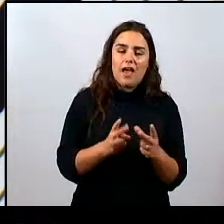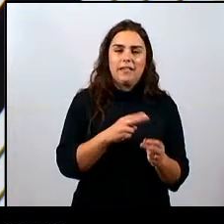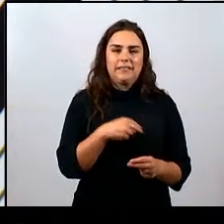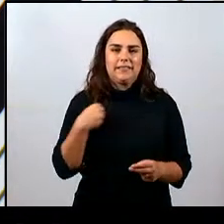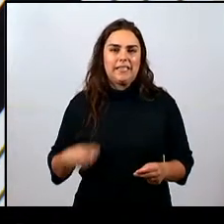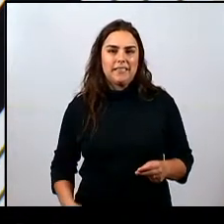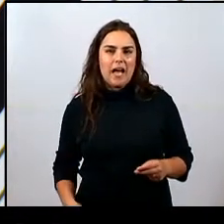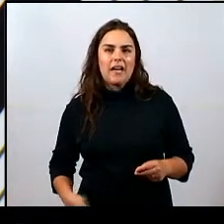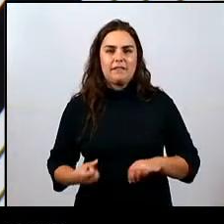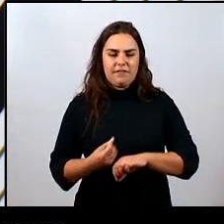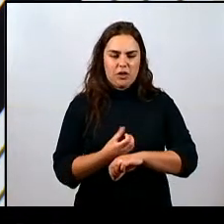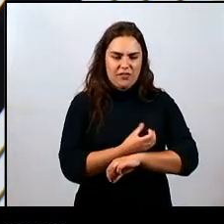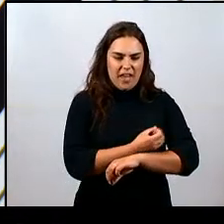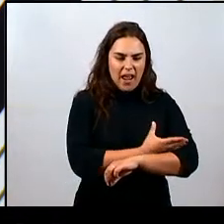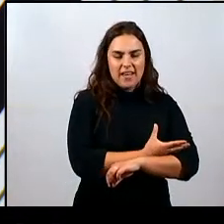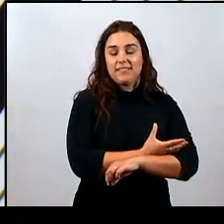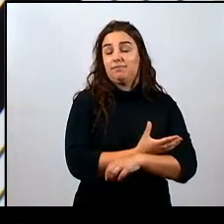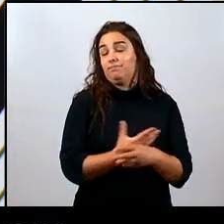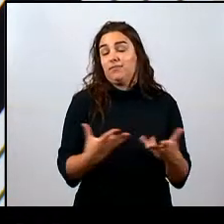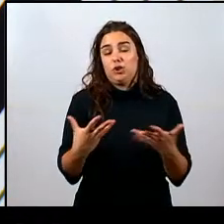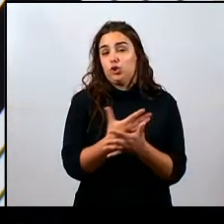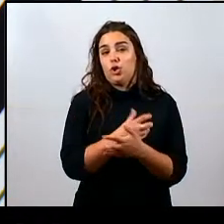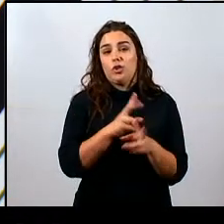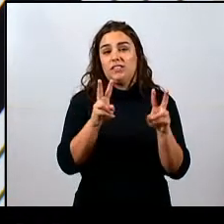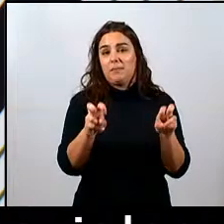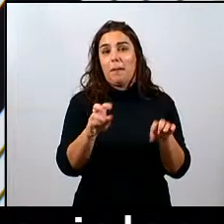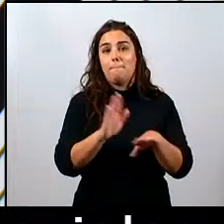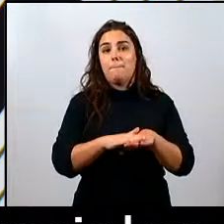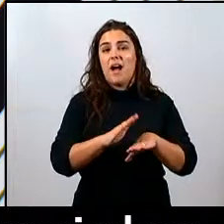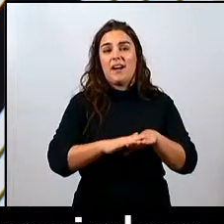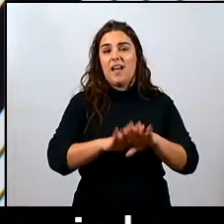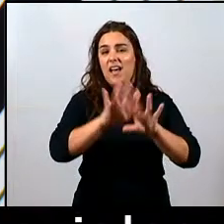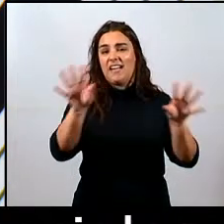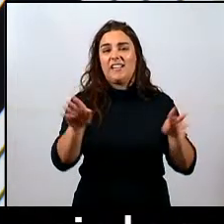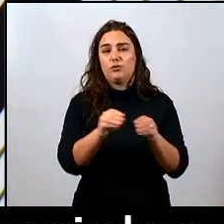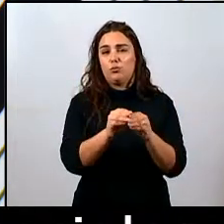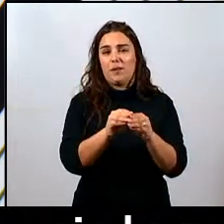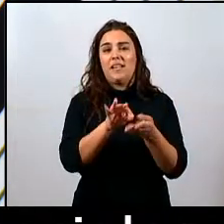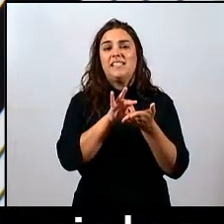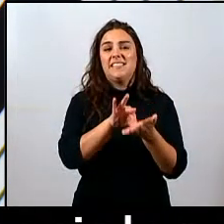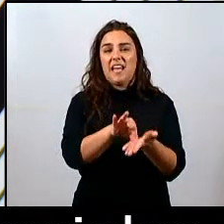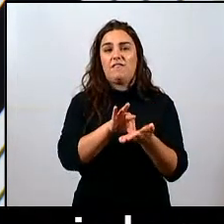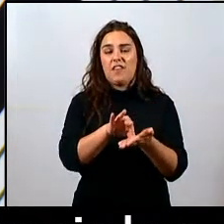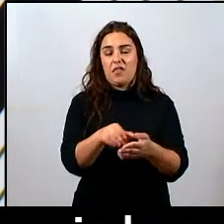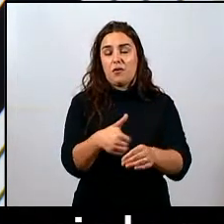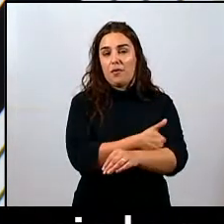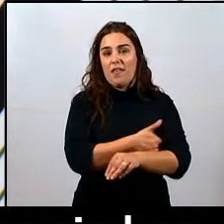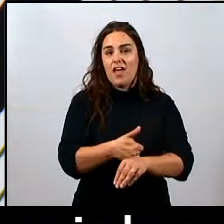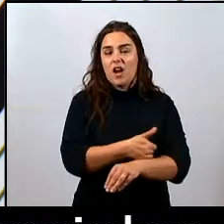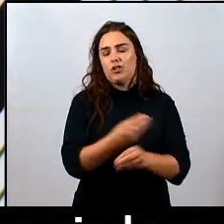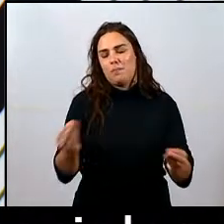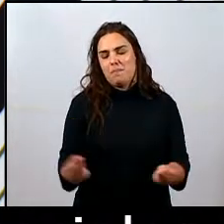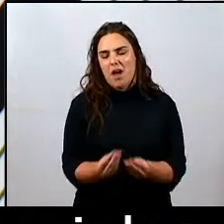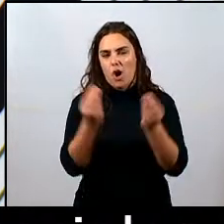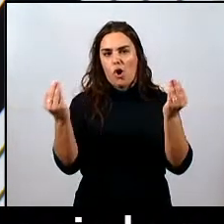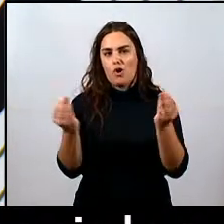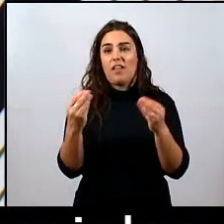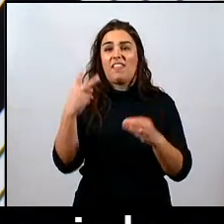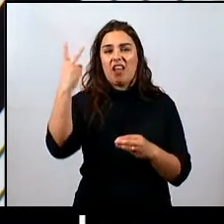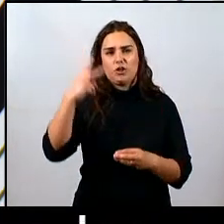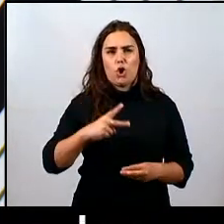sanitarias, ferroviarias, en todo aquello que redunde en la mejora de los servicios para los ciudadanos de las 2